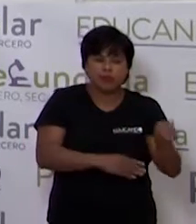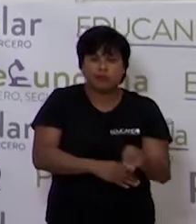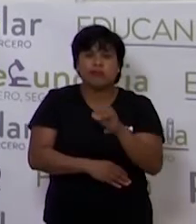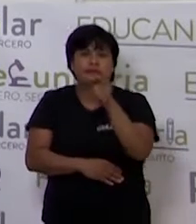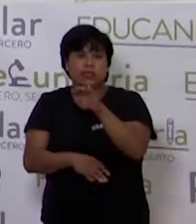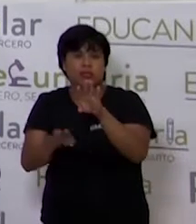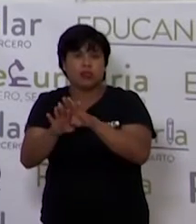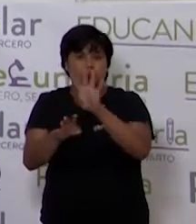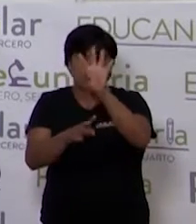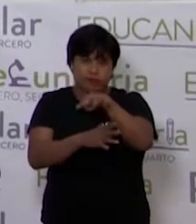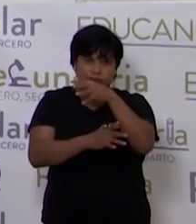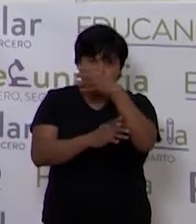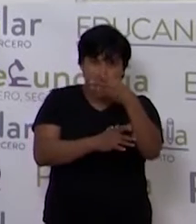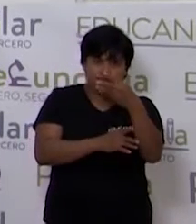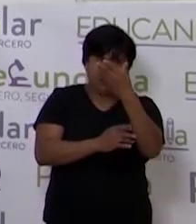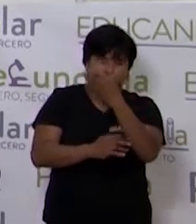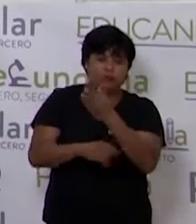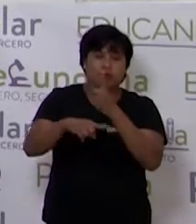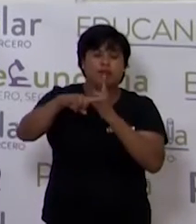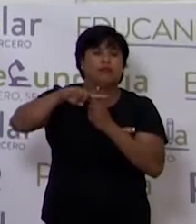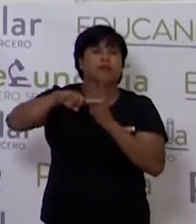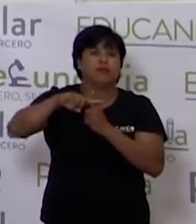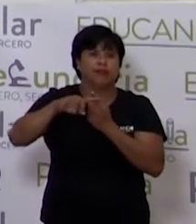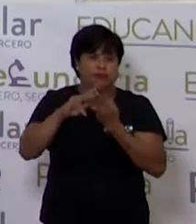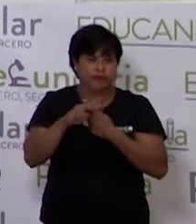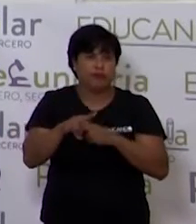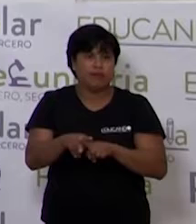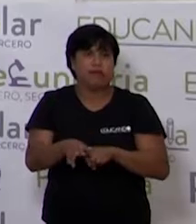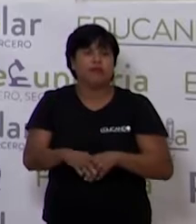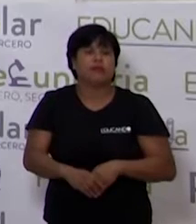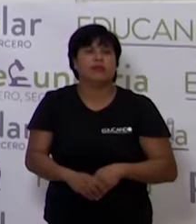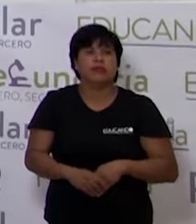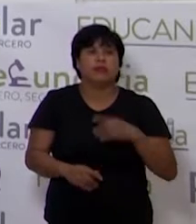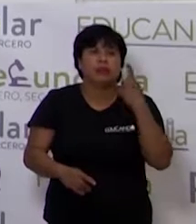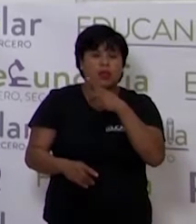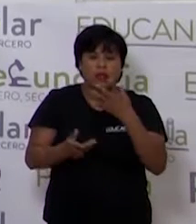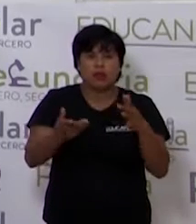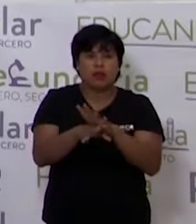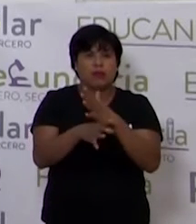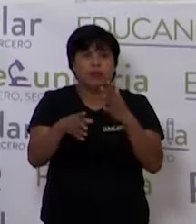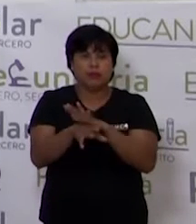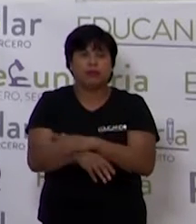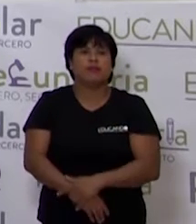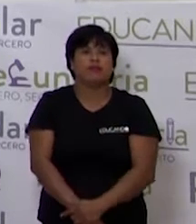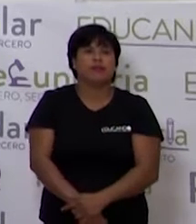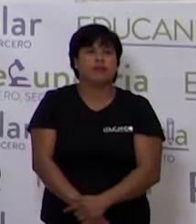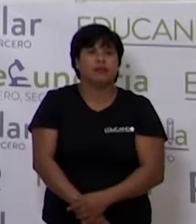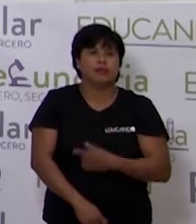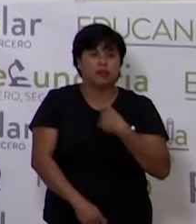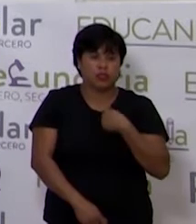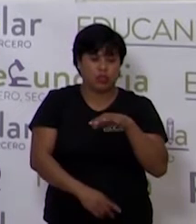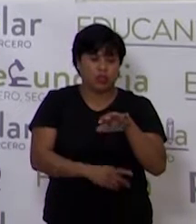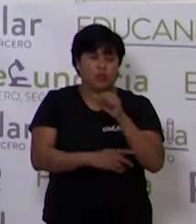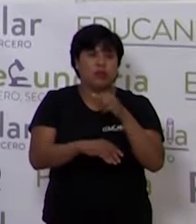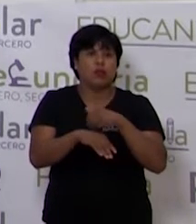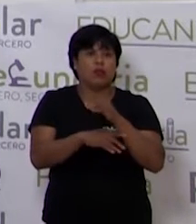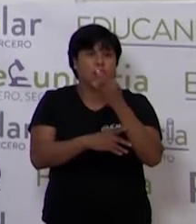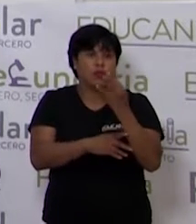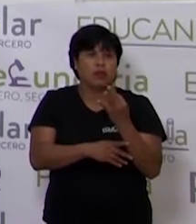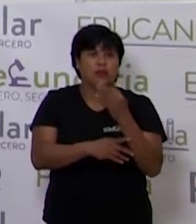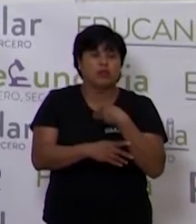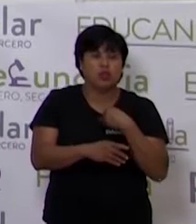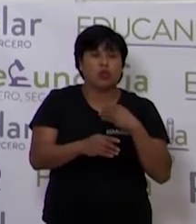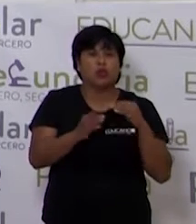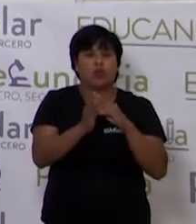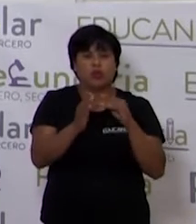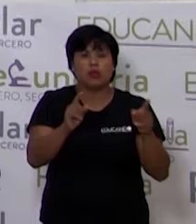nuestra gráfica. Empecemos a sustituir. Yo tomo el valor de 3 y lo voy